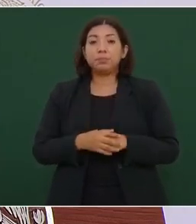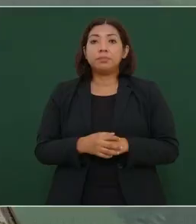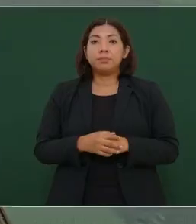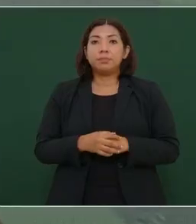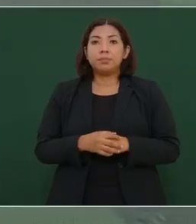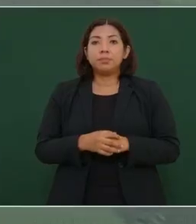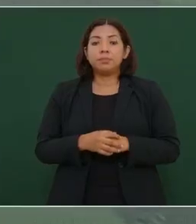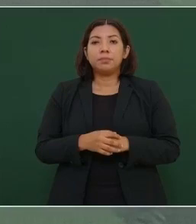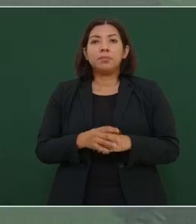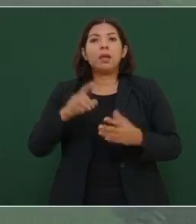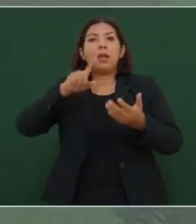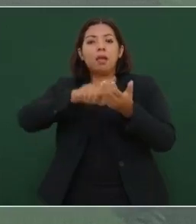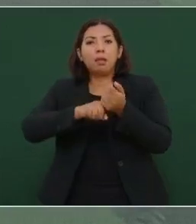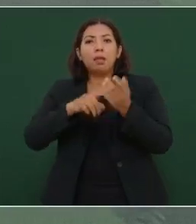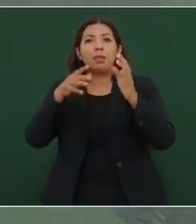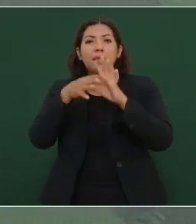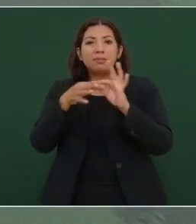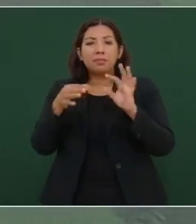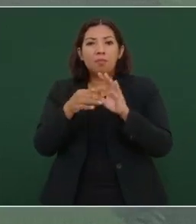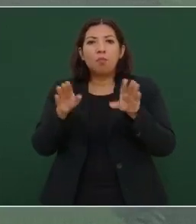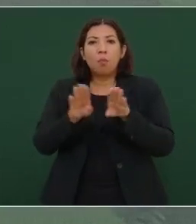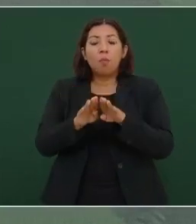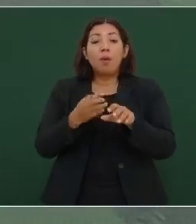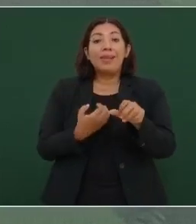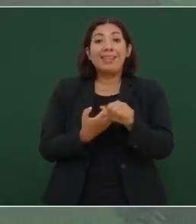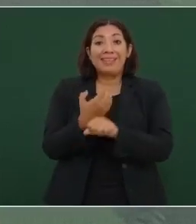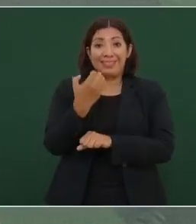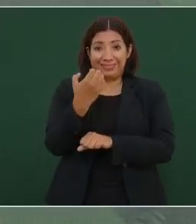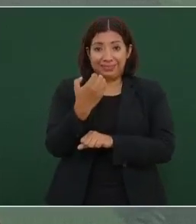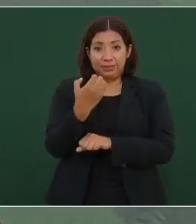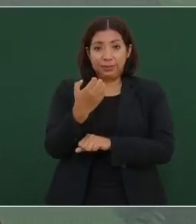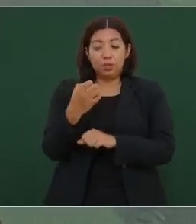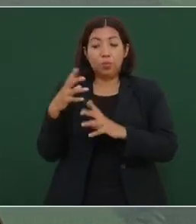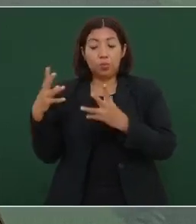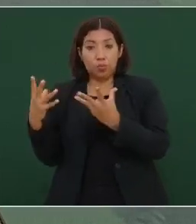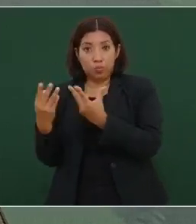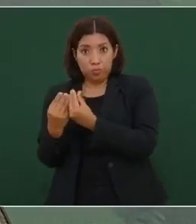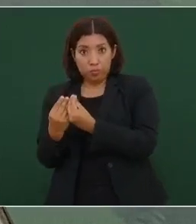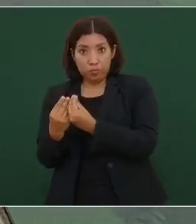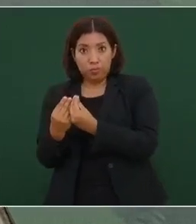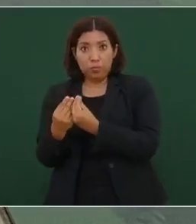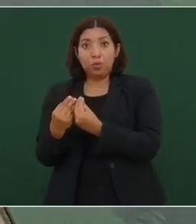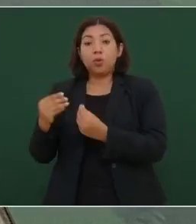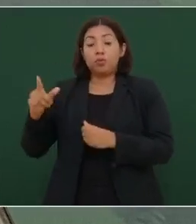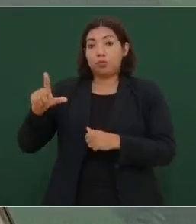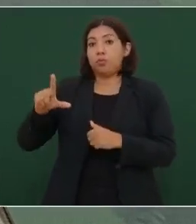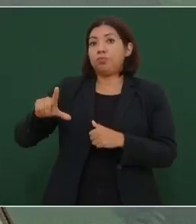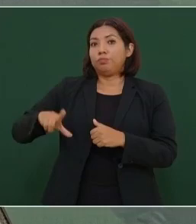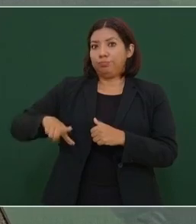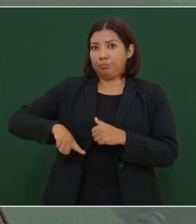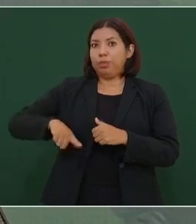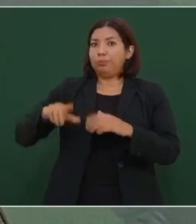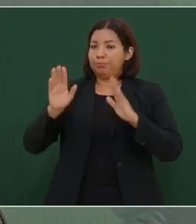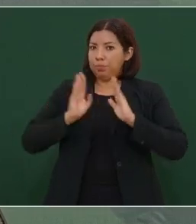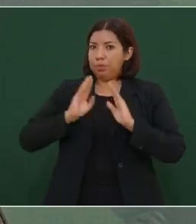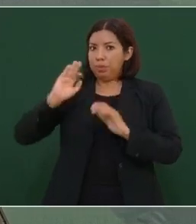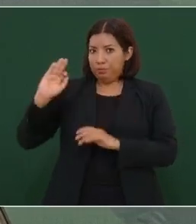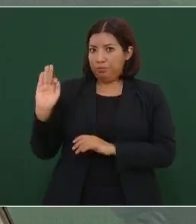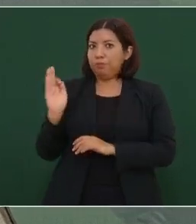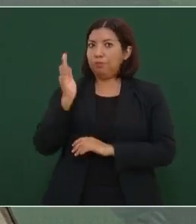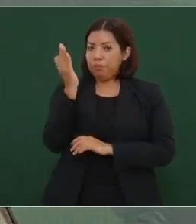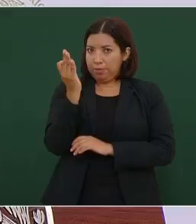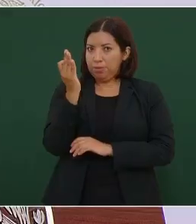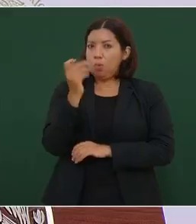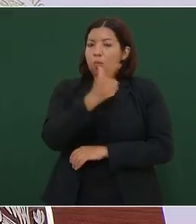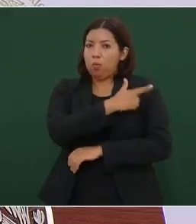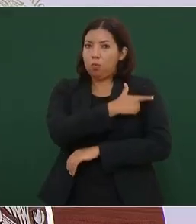la coordinación de esfuerzos del estado con las fuerzas de seguridad federales, es decir, Fuerzas Armadas y